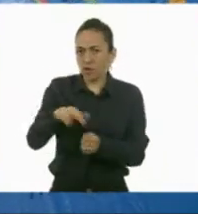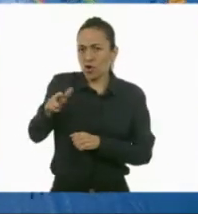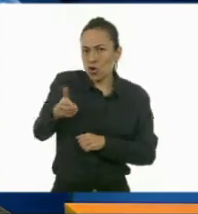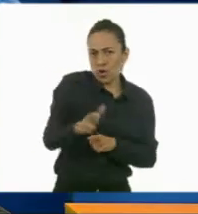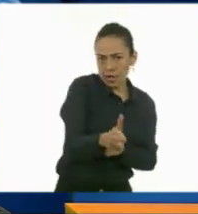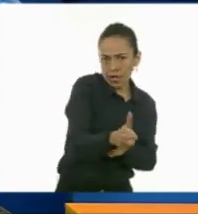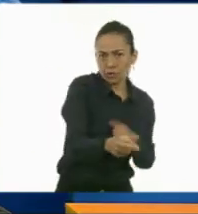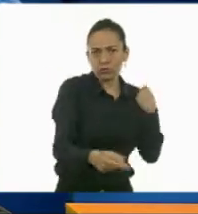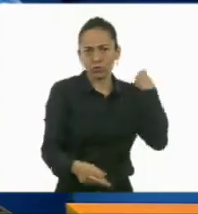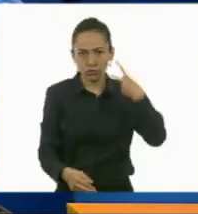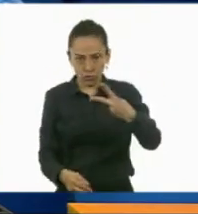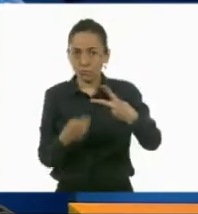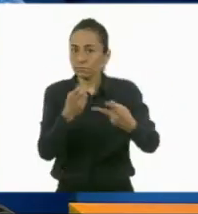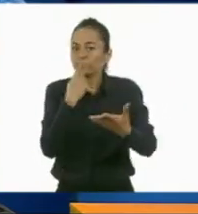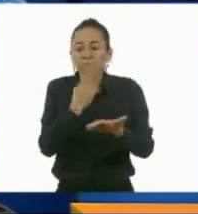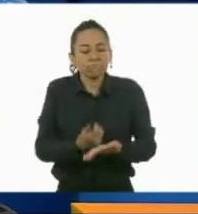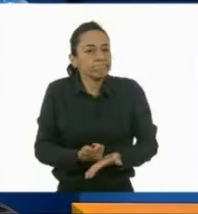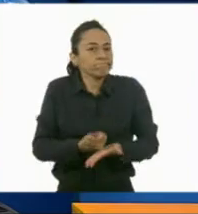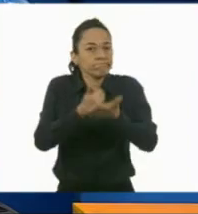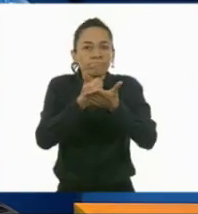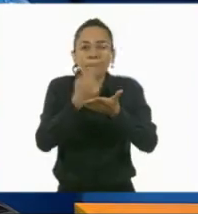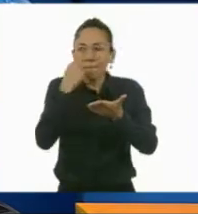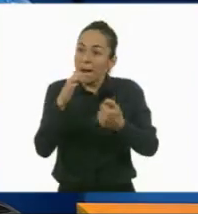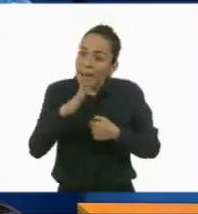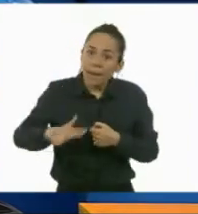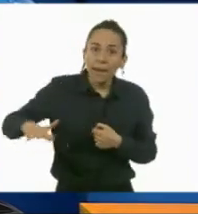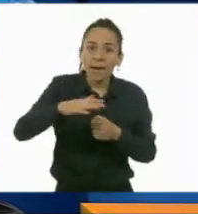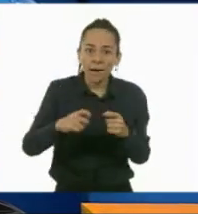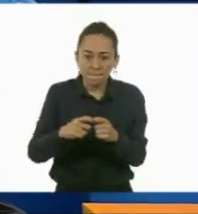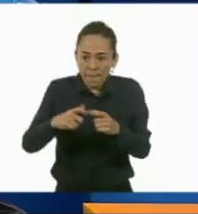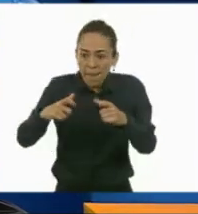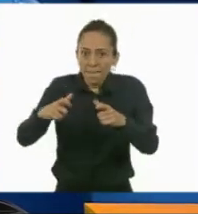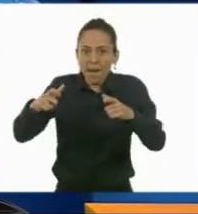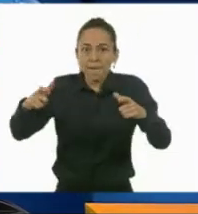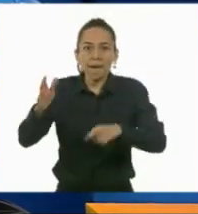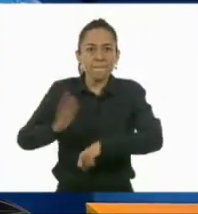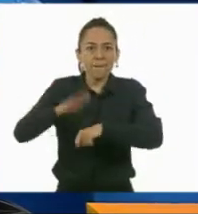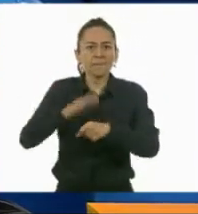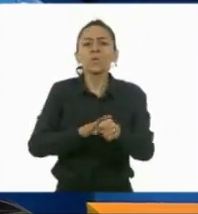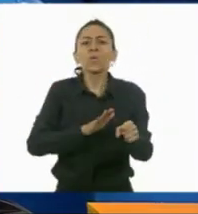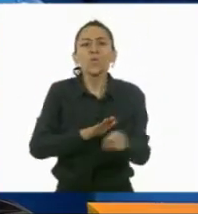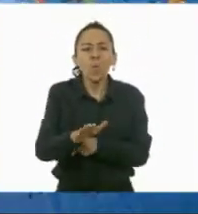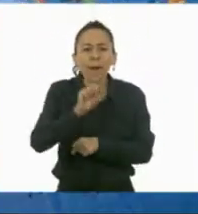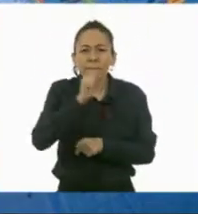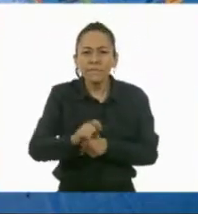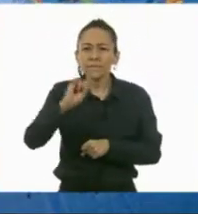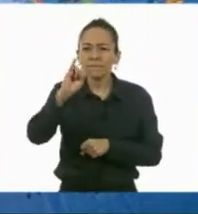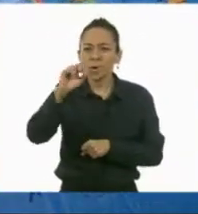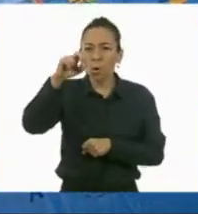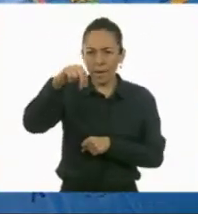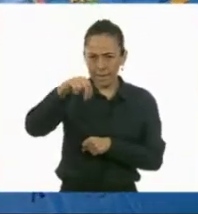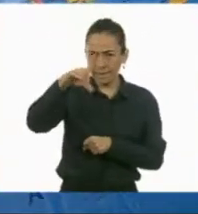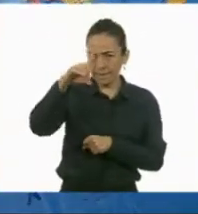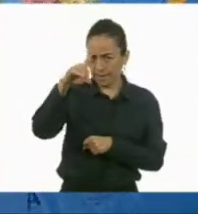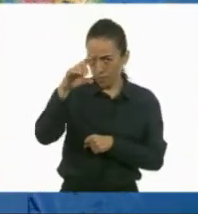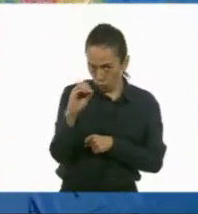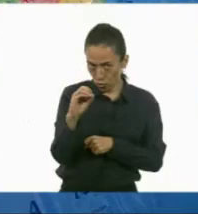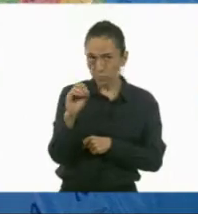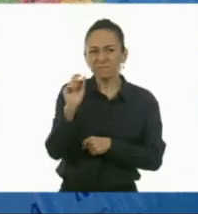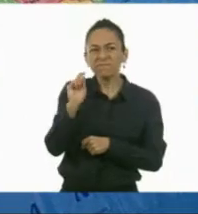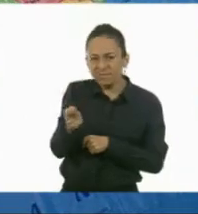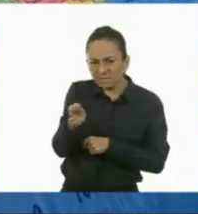fueron fundamentales para el desarrollo de esta civilización. El primero es el río Indo, que en realidad abarca lo que